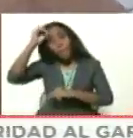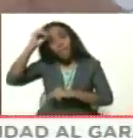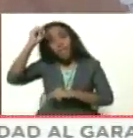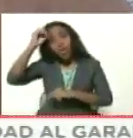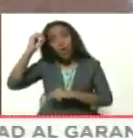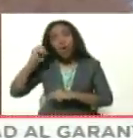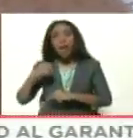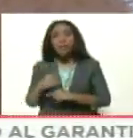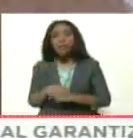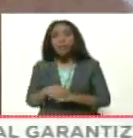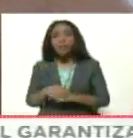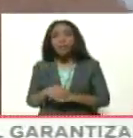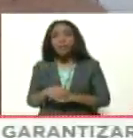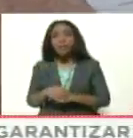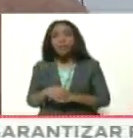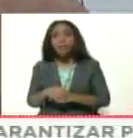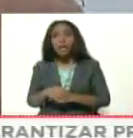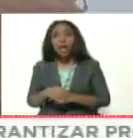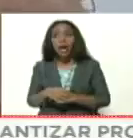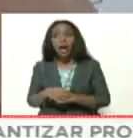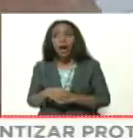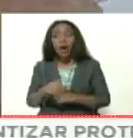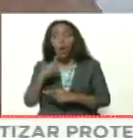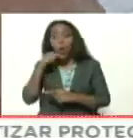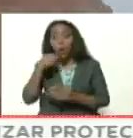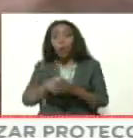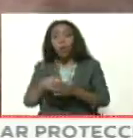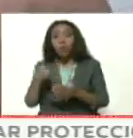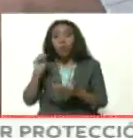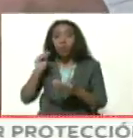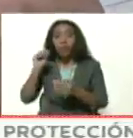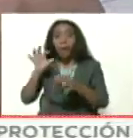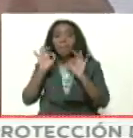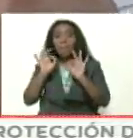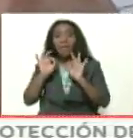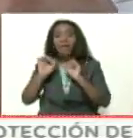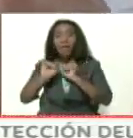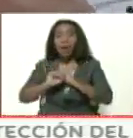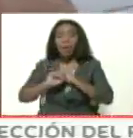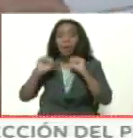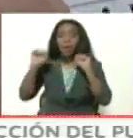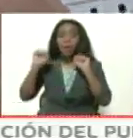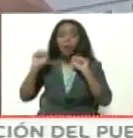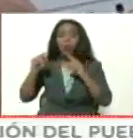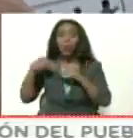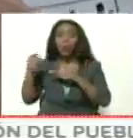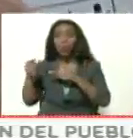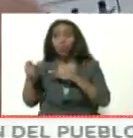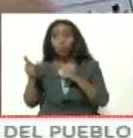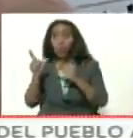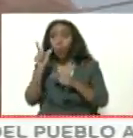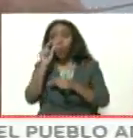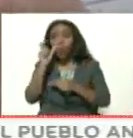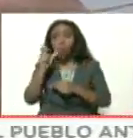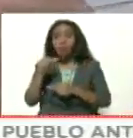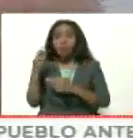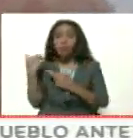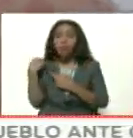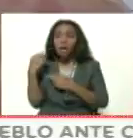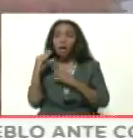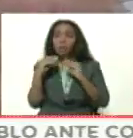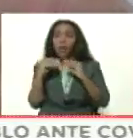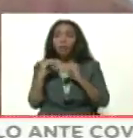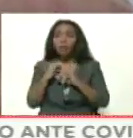entre alias Pico, que habla de poner bomba, y Sequea Torres, Antonio Sequea Torres, que habla de